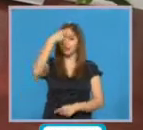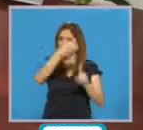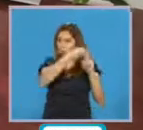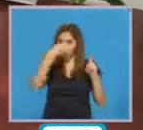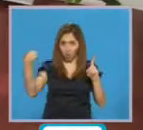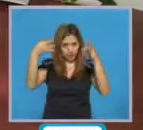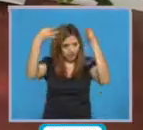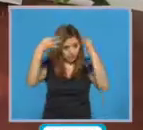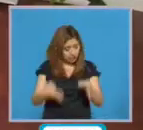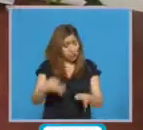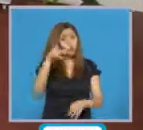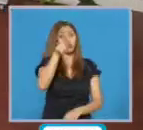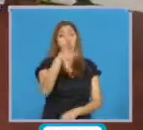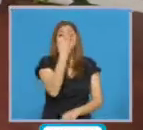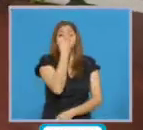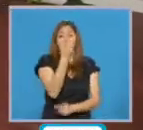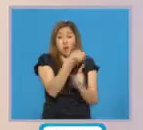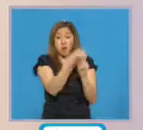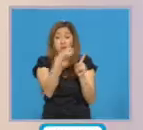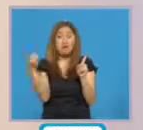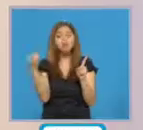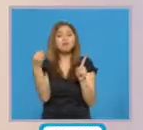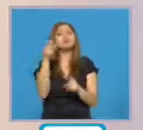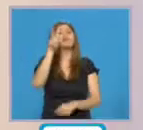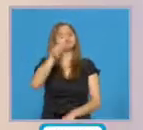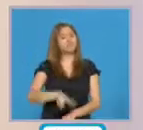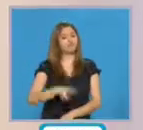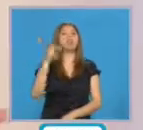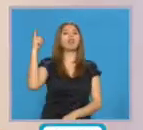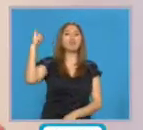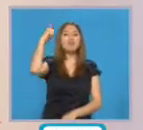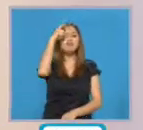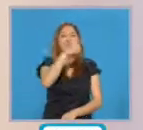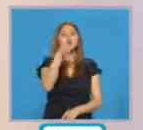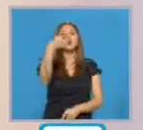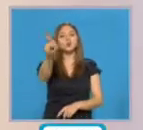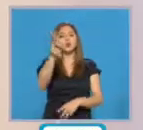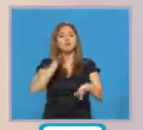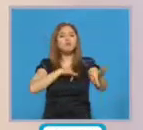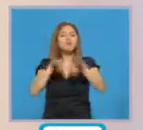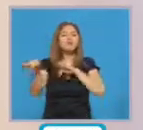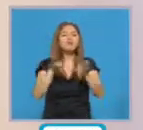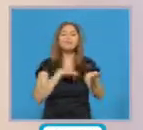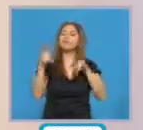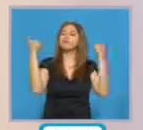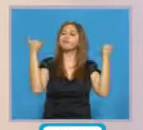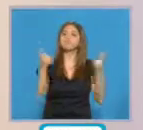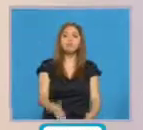verdad. Si no tienes una disciplina, es muy difícil poder llevar este trabajo